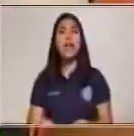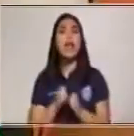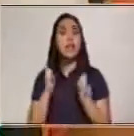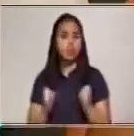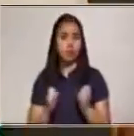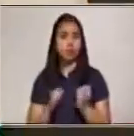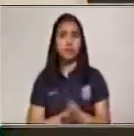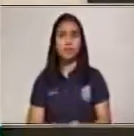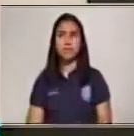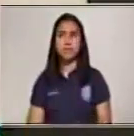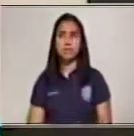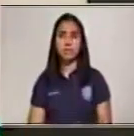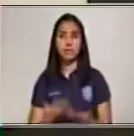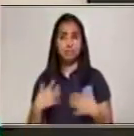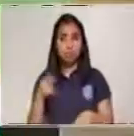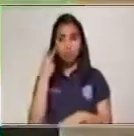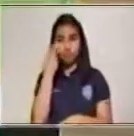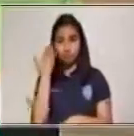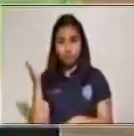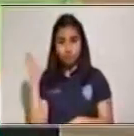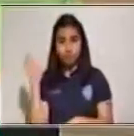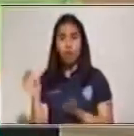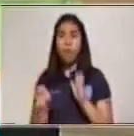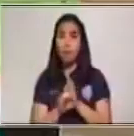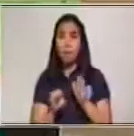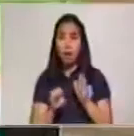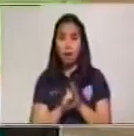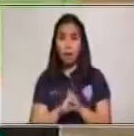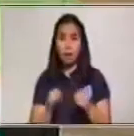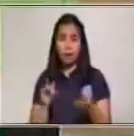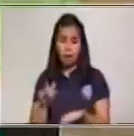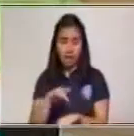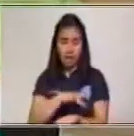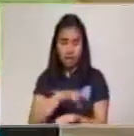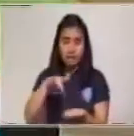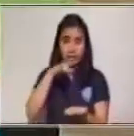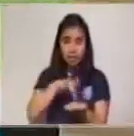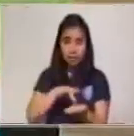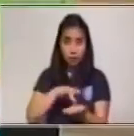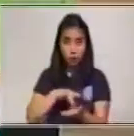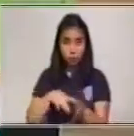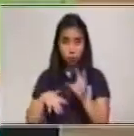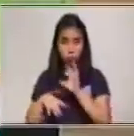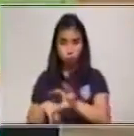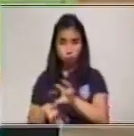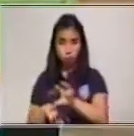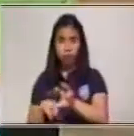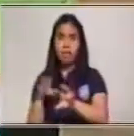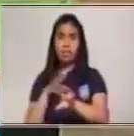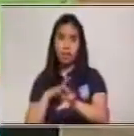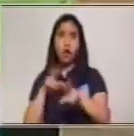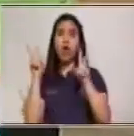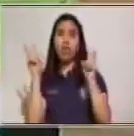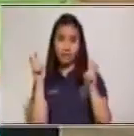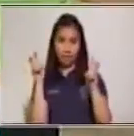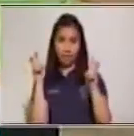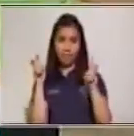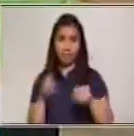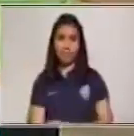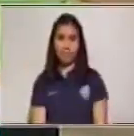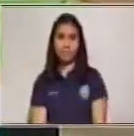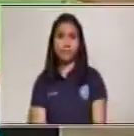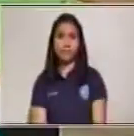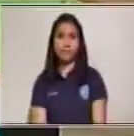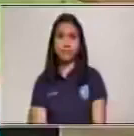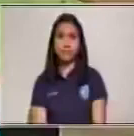animales vertebrados y tú has leído un poquito sobre ellos, pues puedes elaborar tu mapa mental. Este no varía en